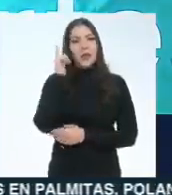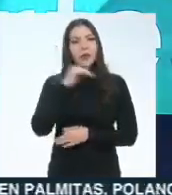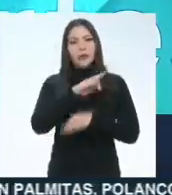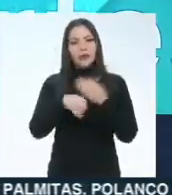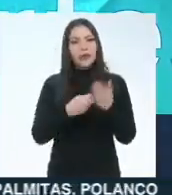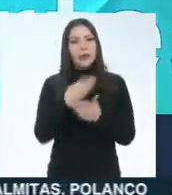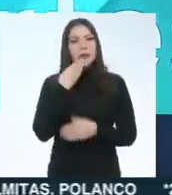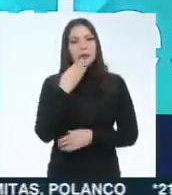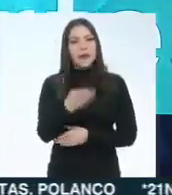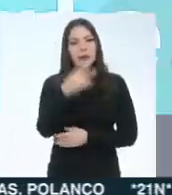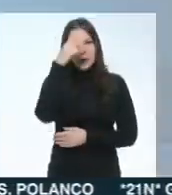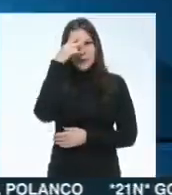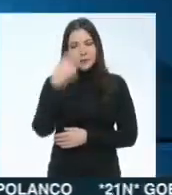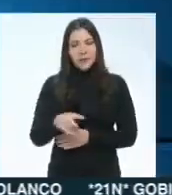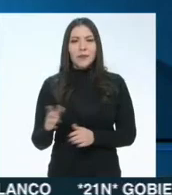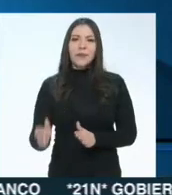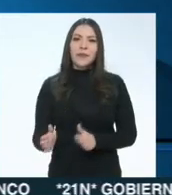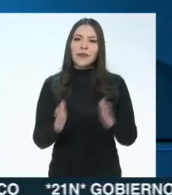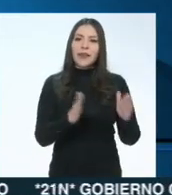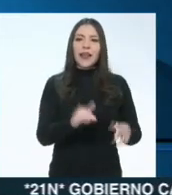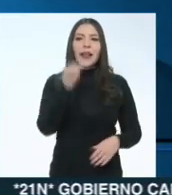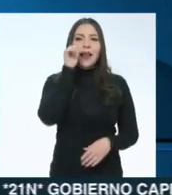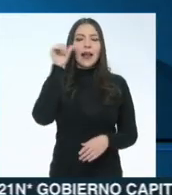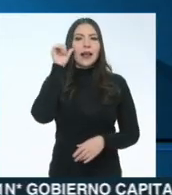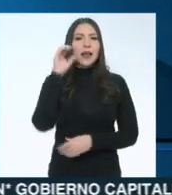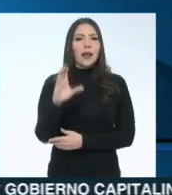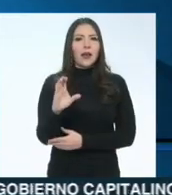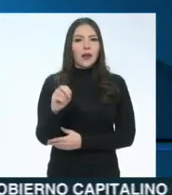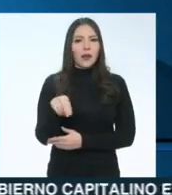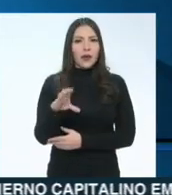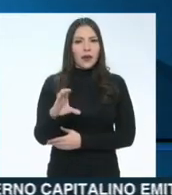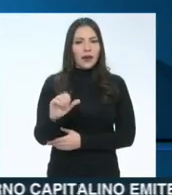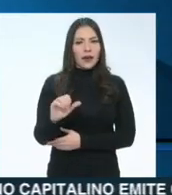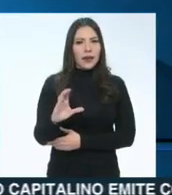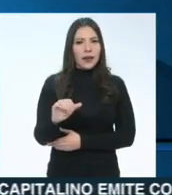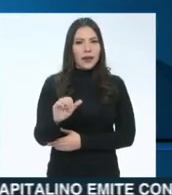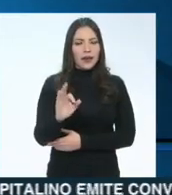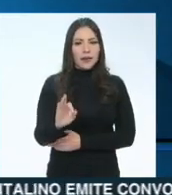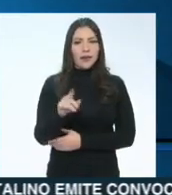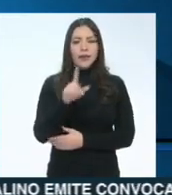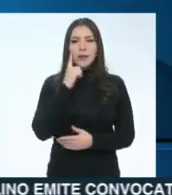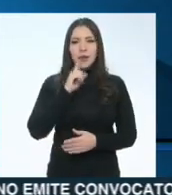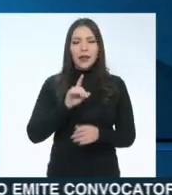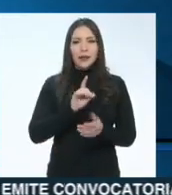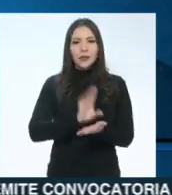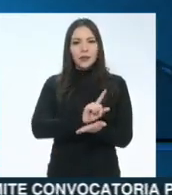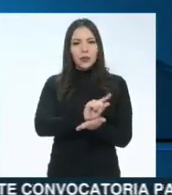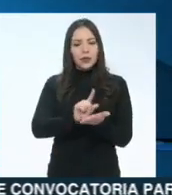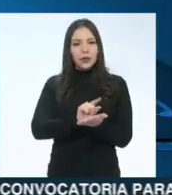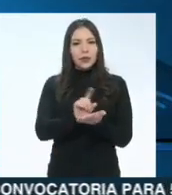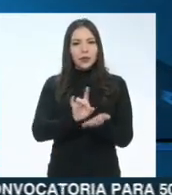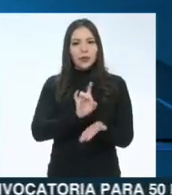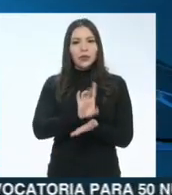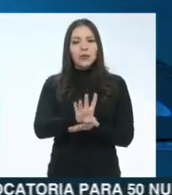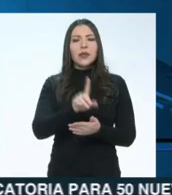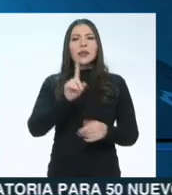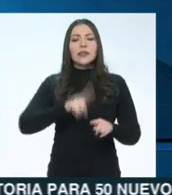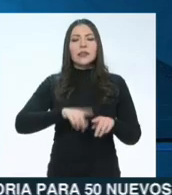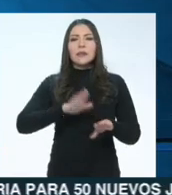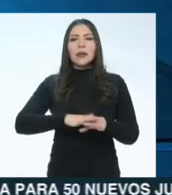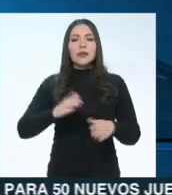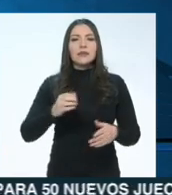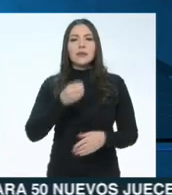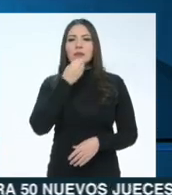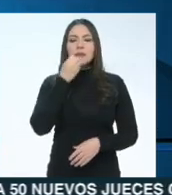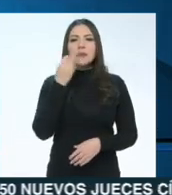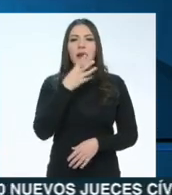la CONCACAF a través de su cuenta de Twitter anunció a los ganadores de las votaciones de lo más destacado del 2018.